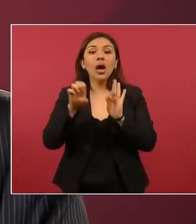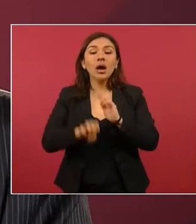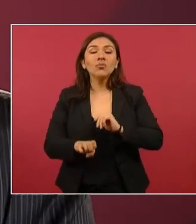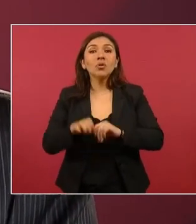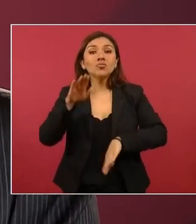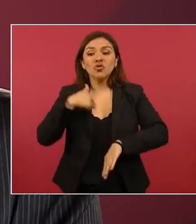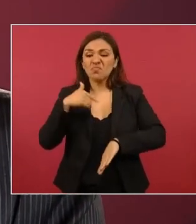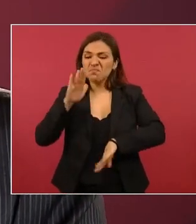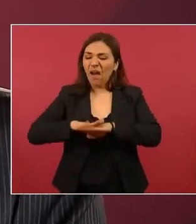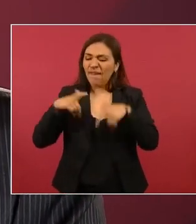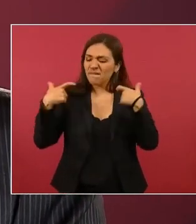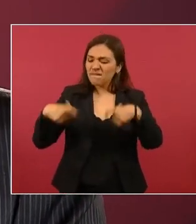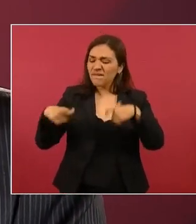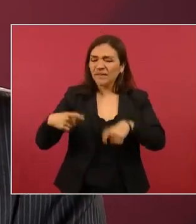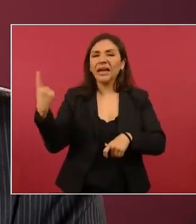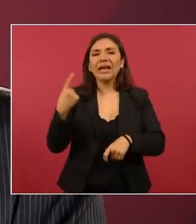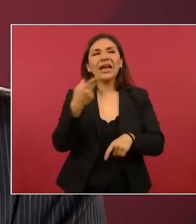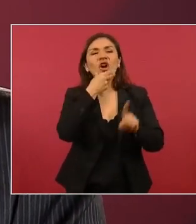Claudio X González,